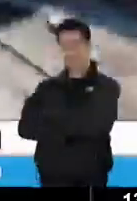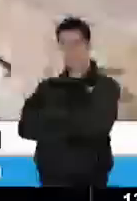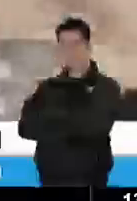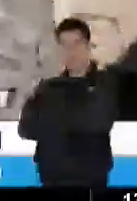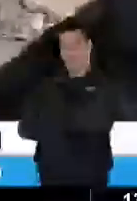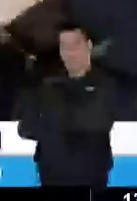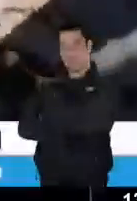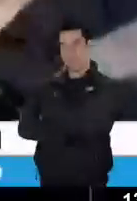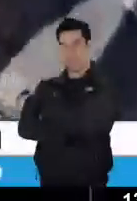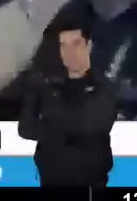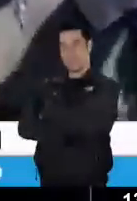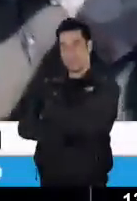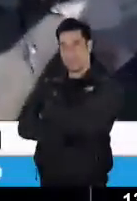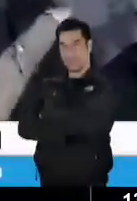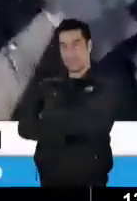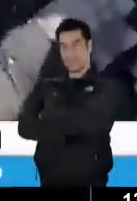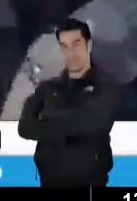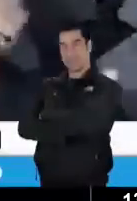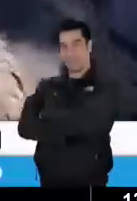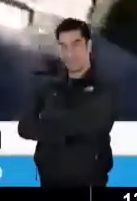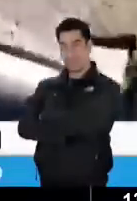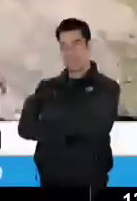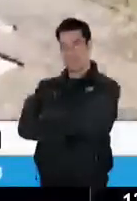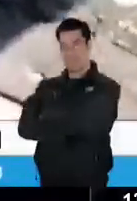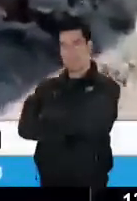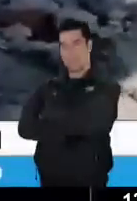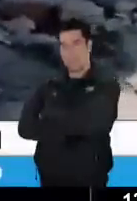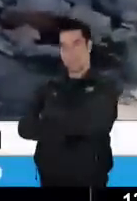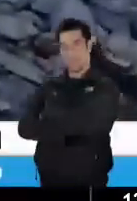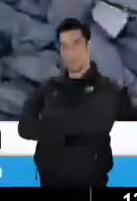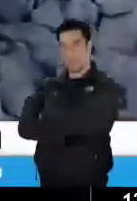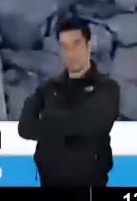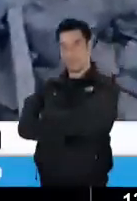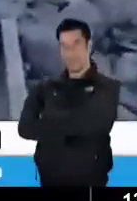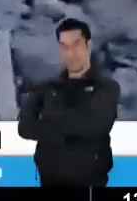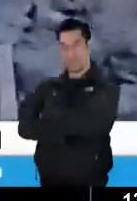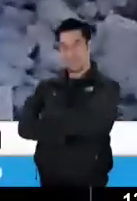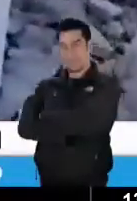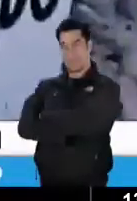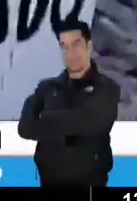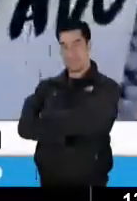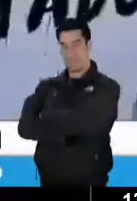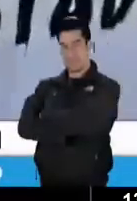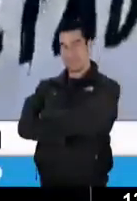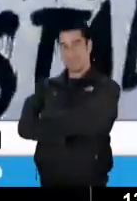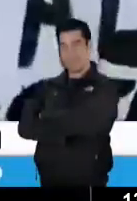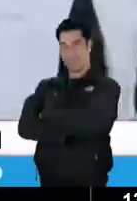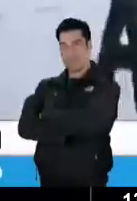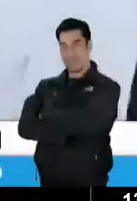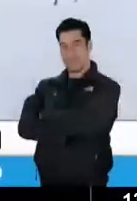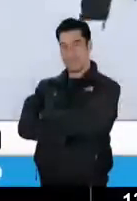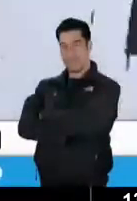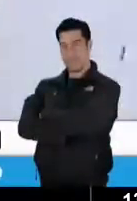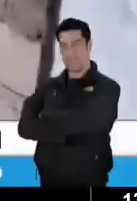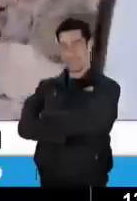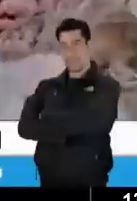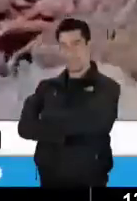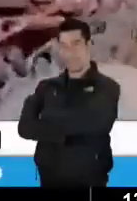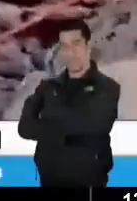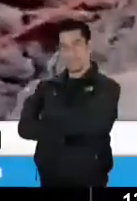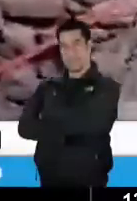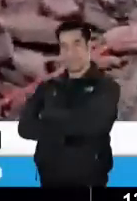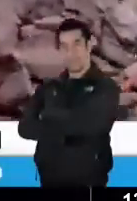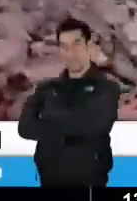una persona. Era Javier Marchand, un joven que murió cerca del 2020 por un aparente ajuste de